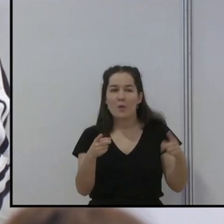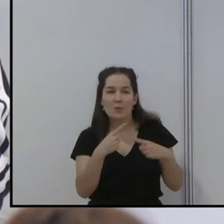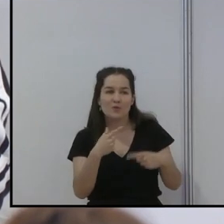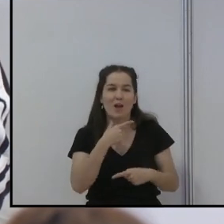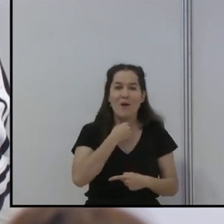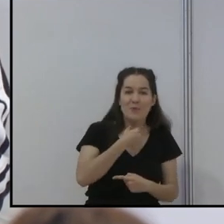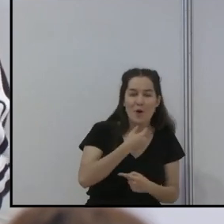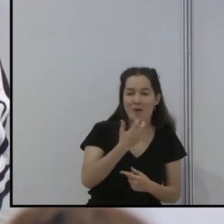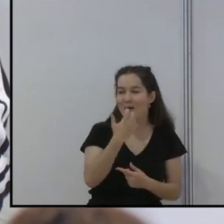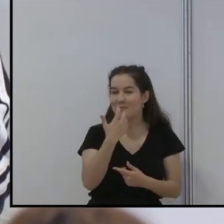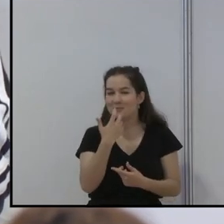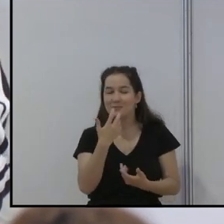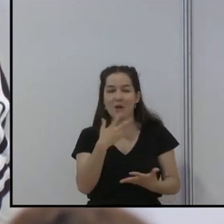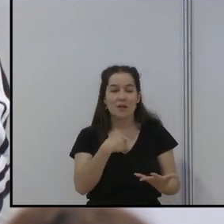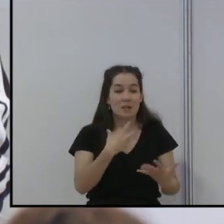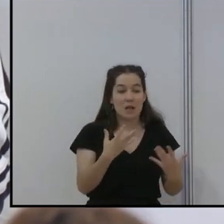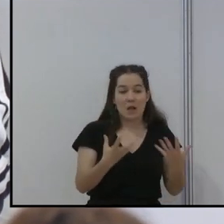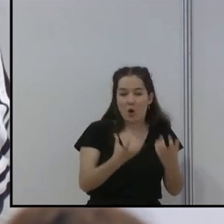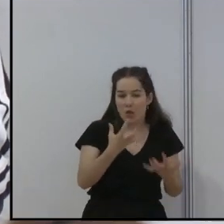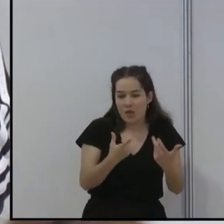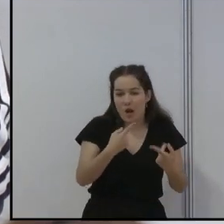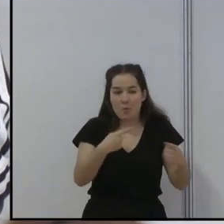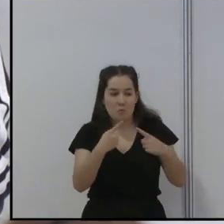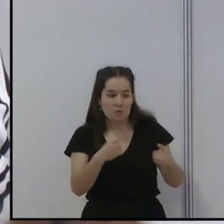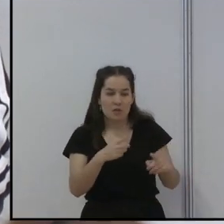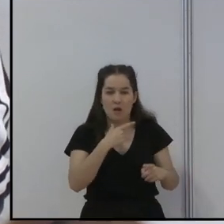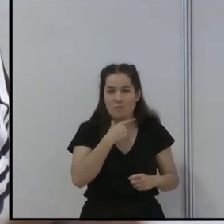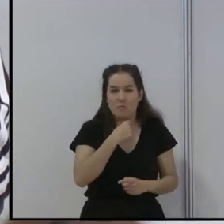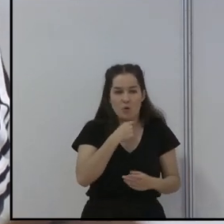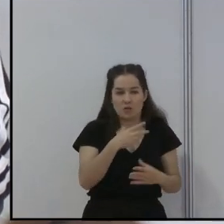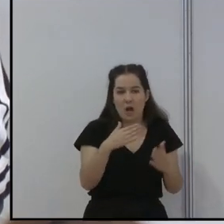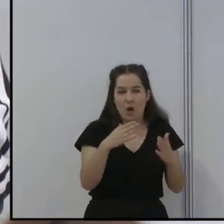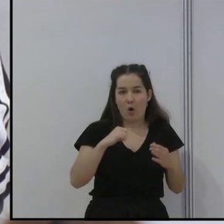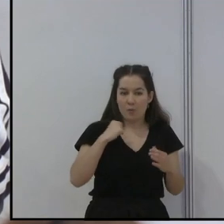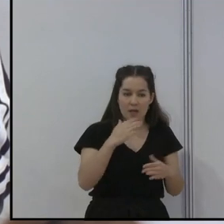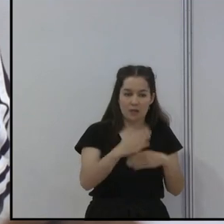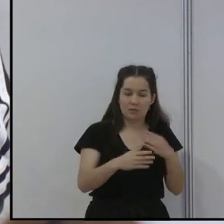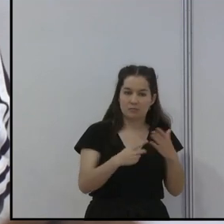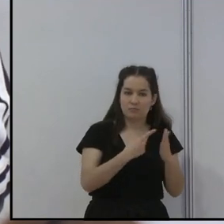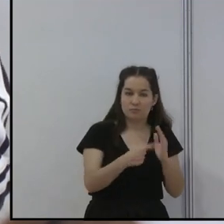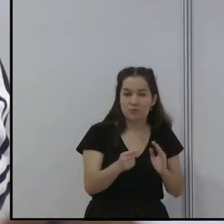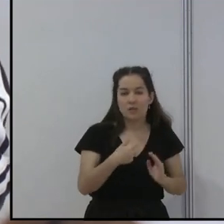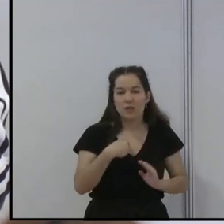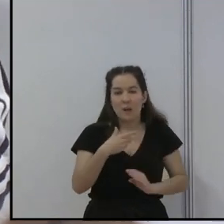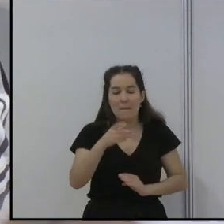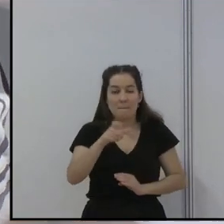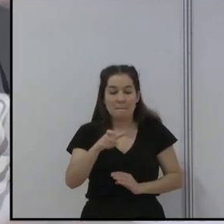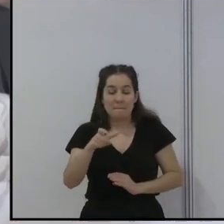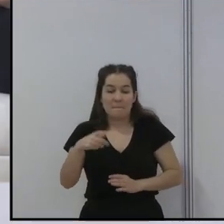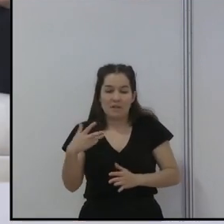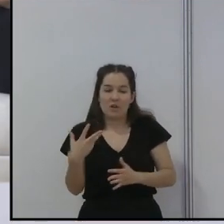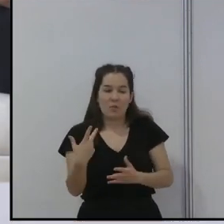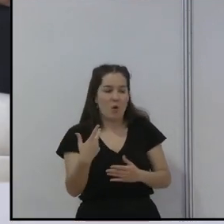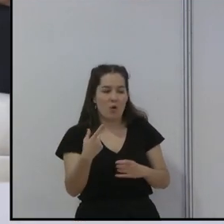cuando sales ni te gusta cocinar, ni escuchar música, ni hacer bromas, la gente trata de recuperar a ese tipo, pero tú es que ese tipo está muerto. Uh-huh.